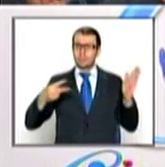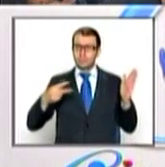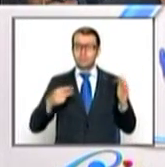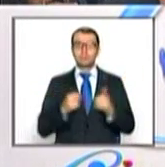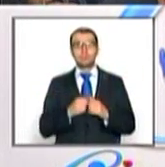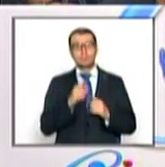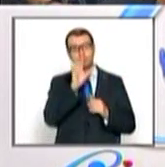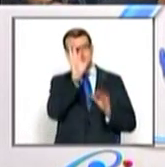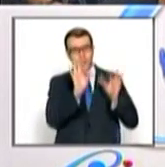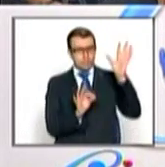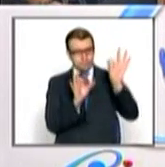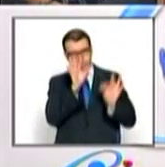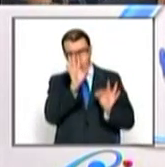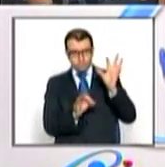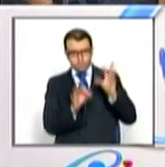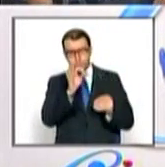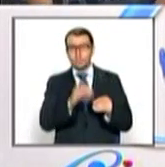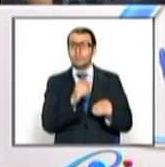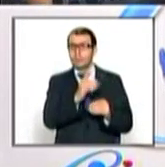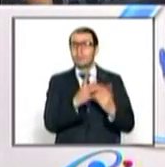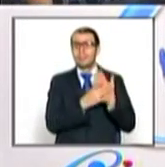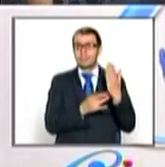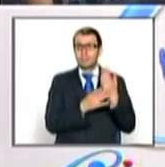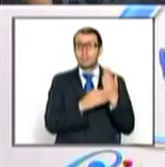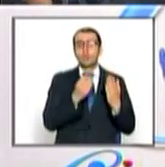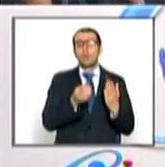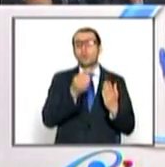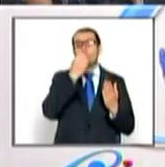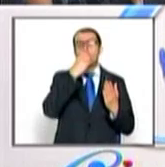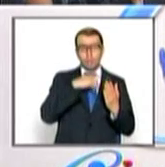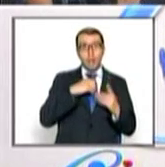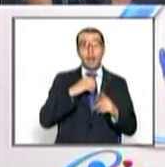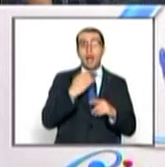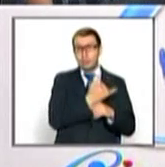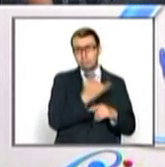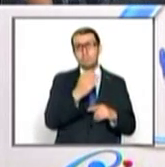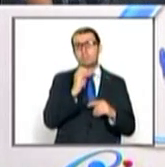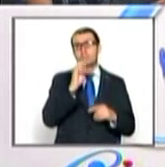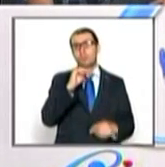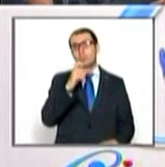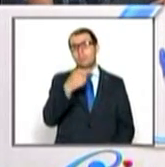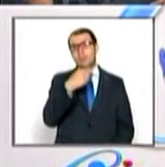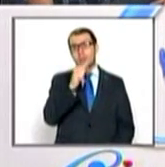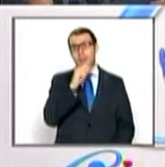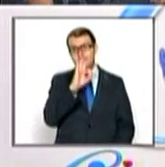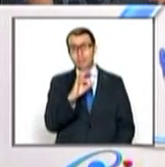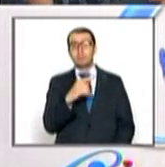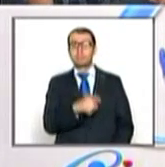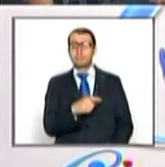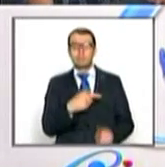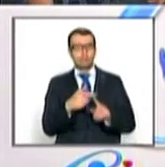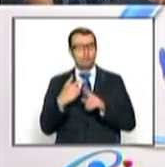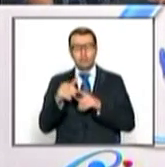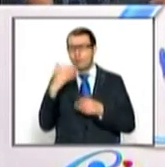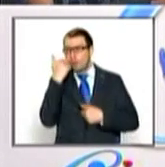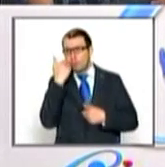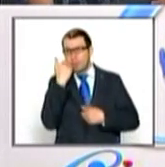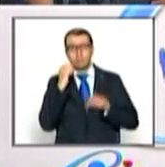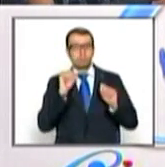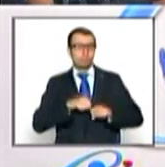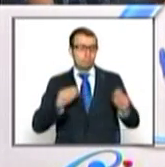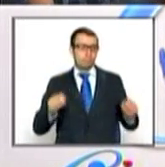biodestilación molecular y gracias a eso es que podemos actualmente consumir grandes cantidades de omega 3 para tratar muchísimas patologías y muchísimas enfermedades al